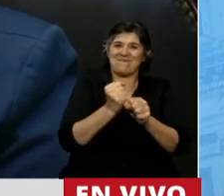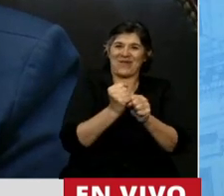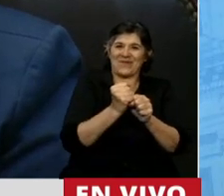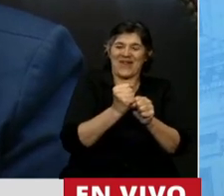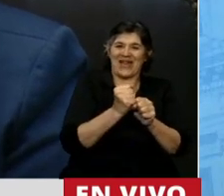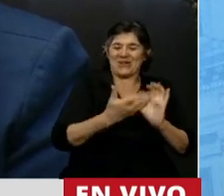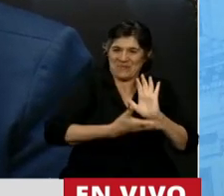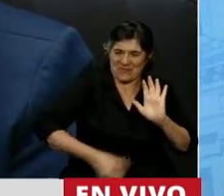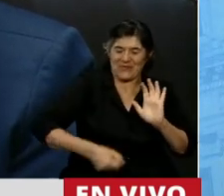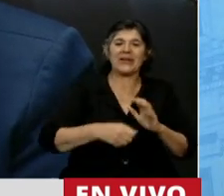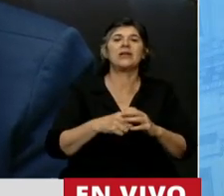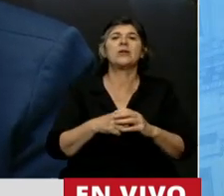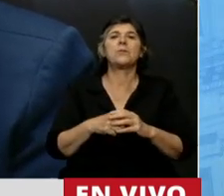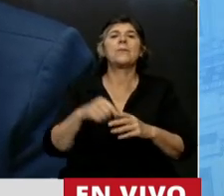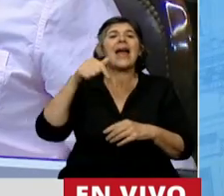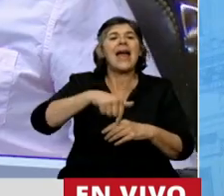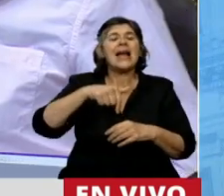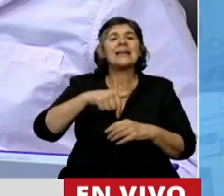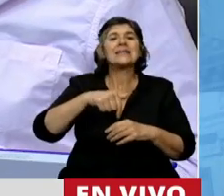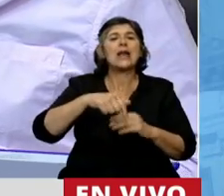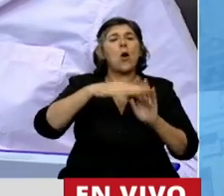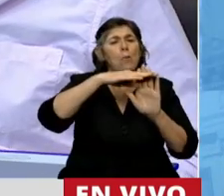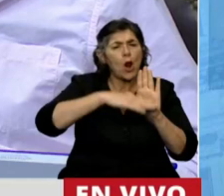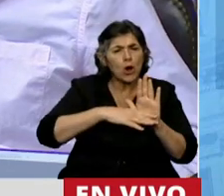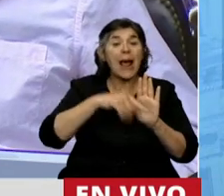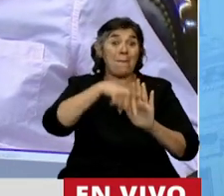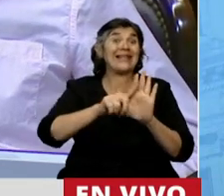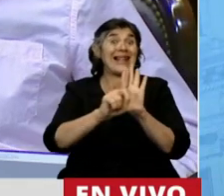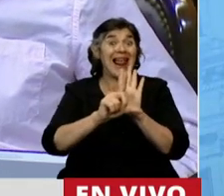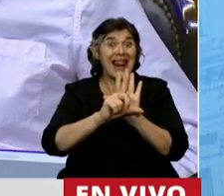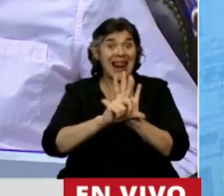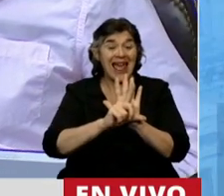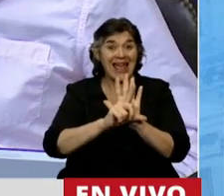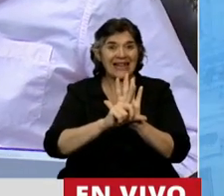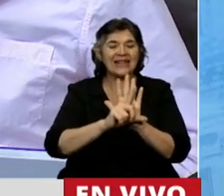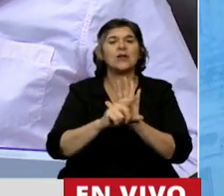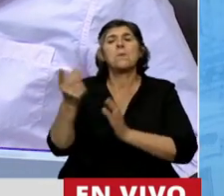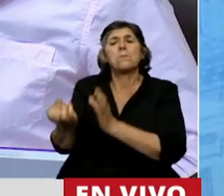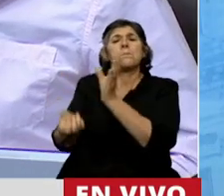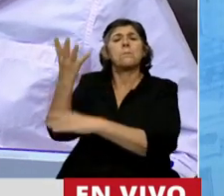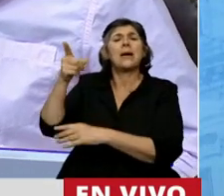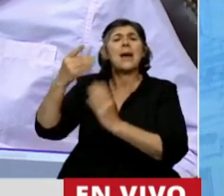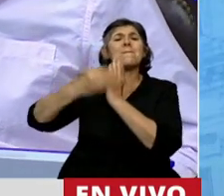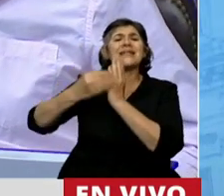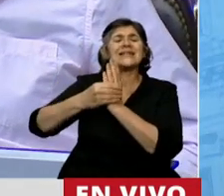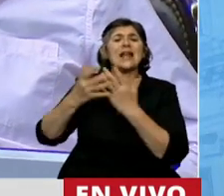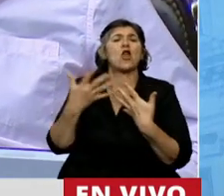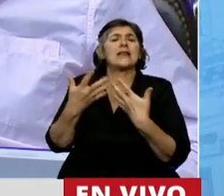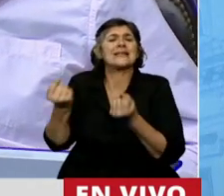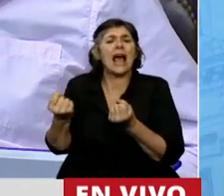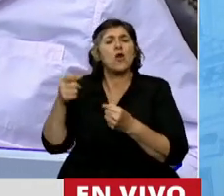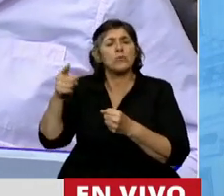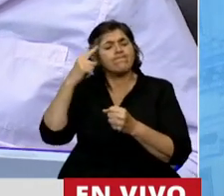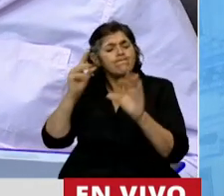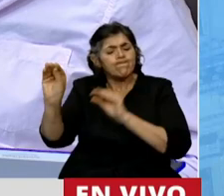también este programa y este este esta ley que se crea desde el ministerio de salud que está todo lo que